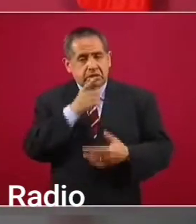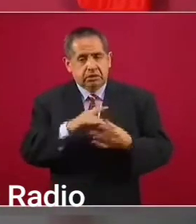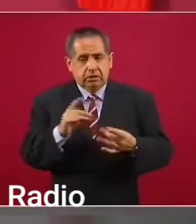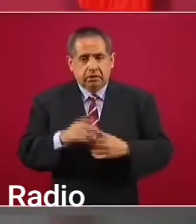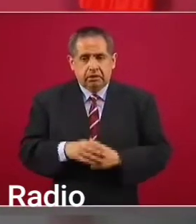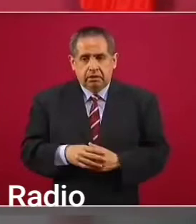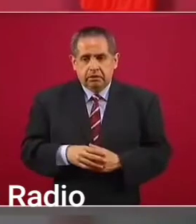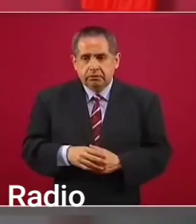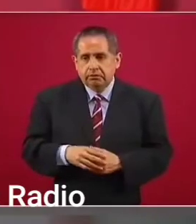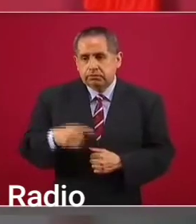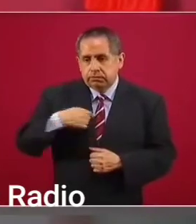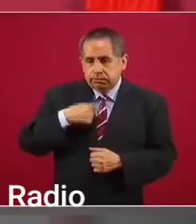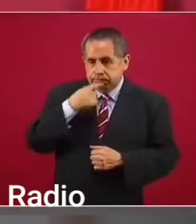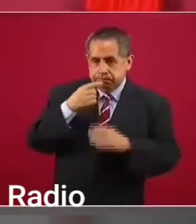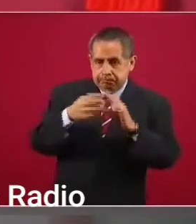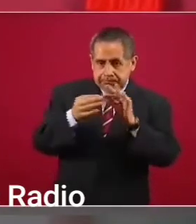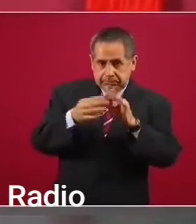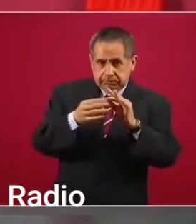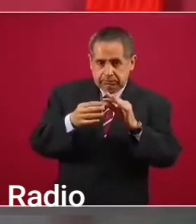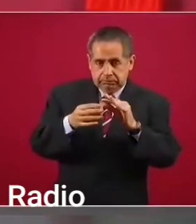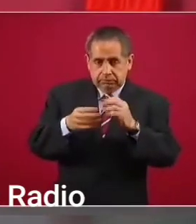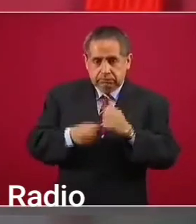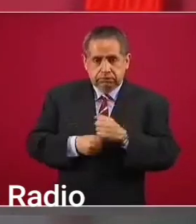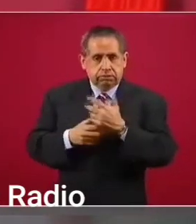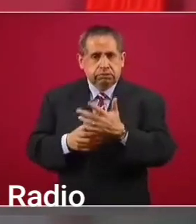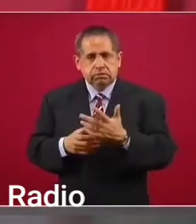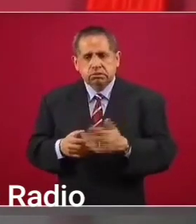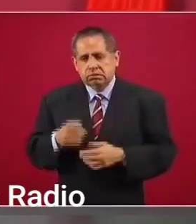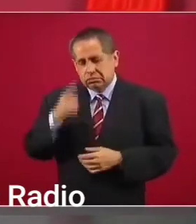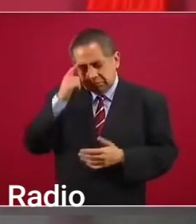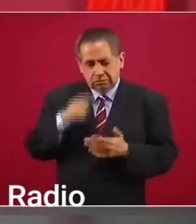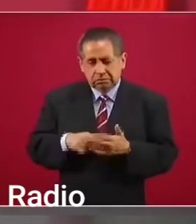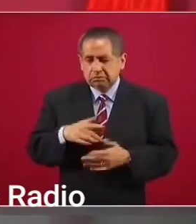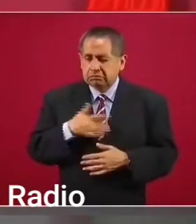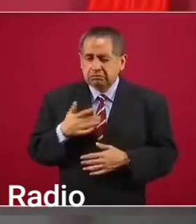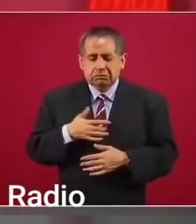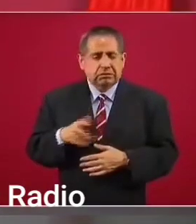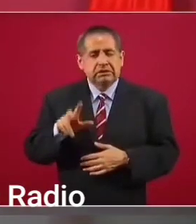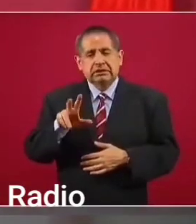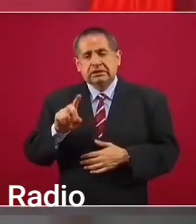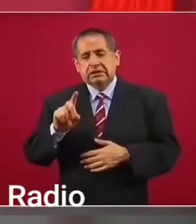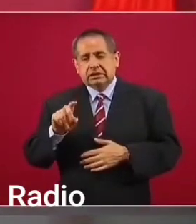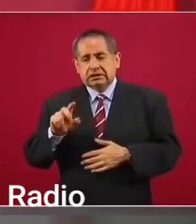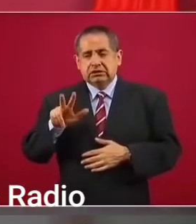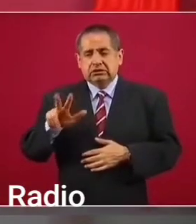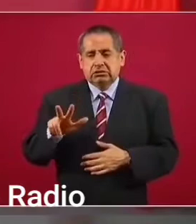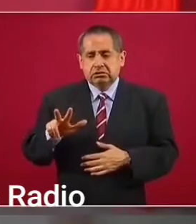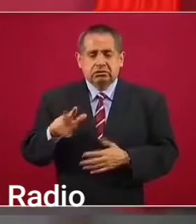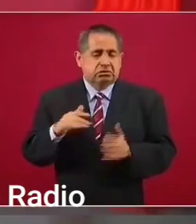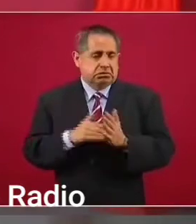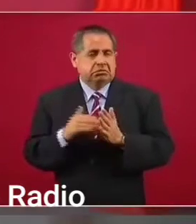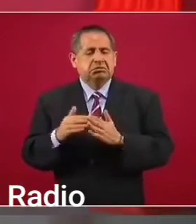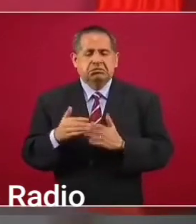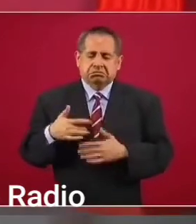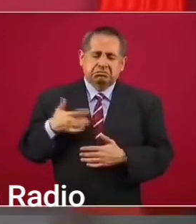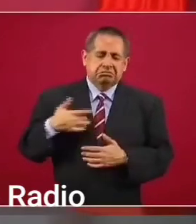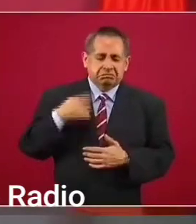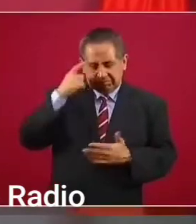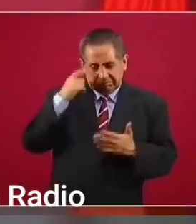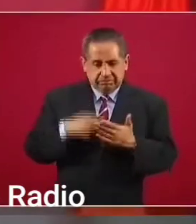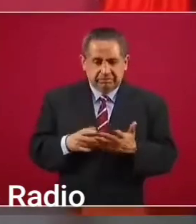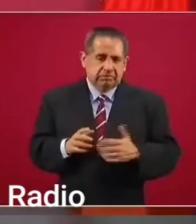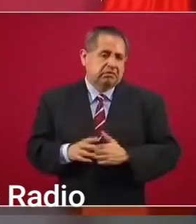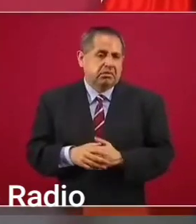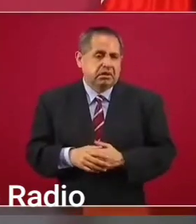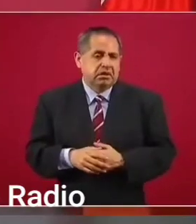Yo, como lo expresé, estimo que son 38 millones, pero ya